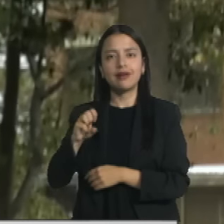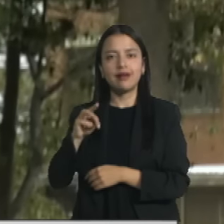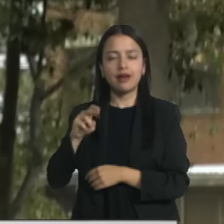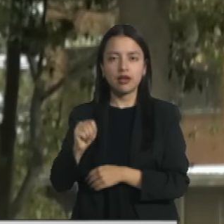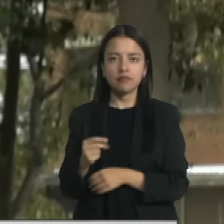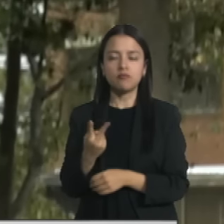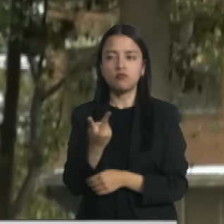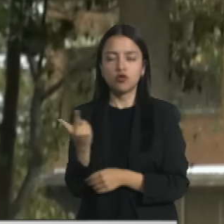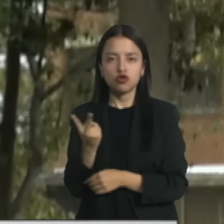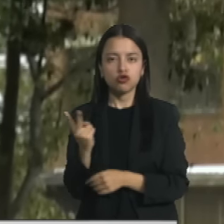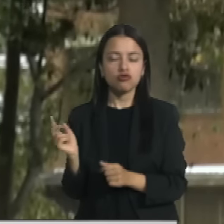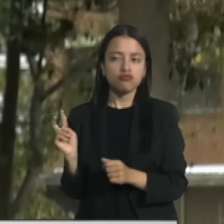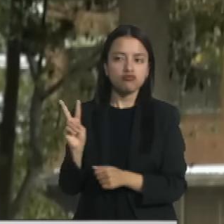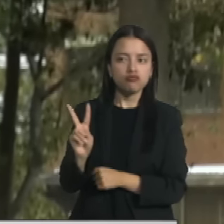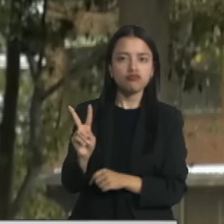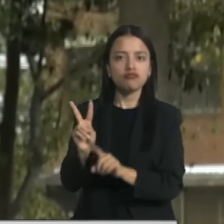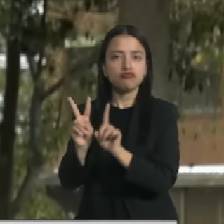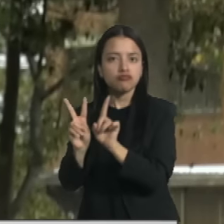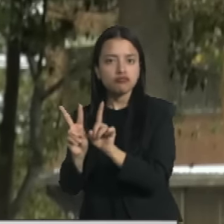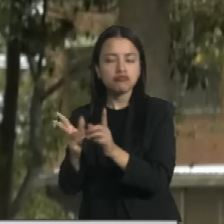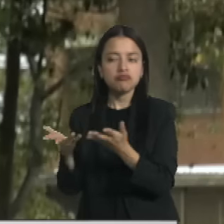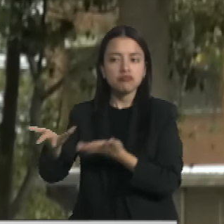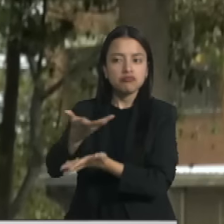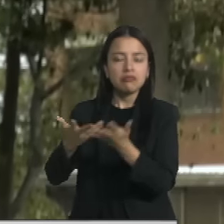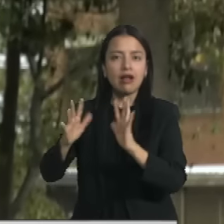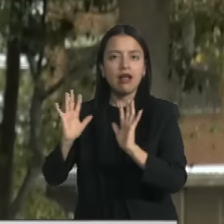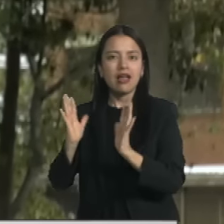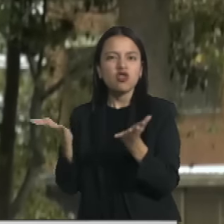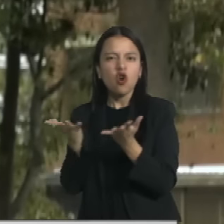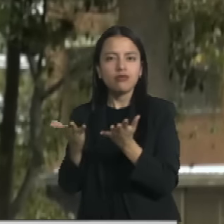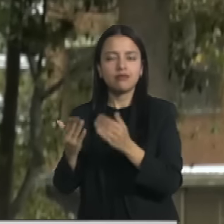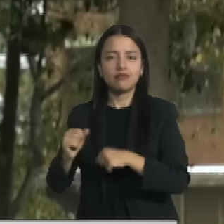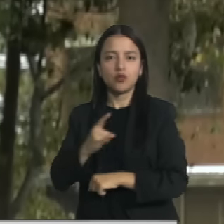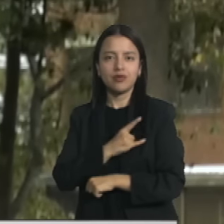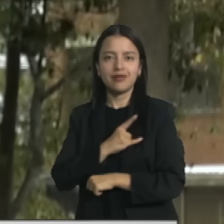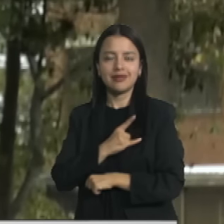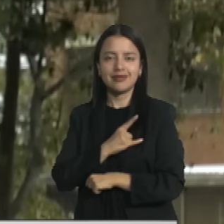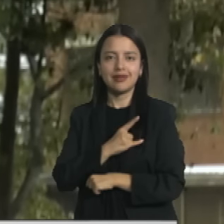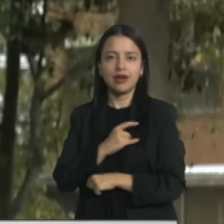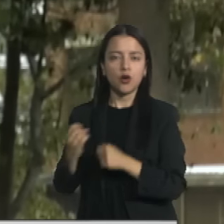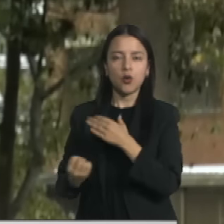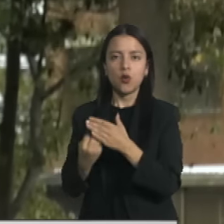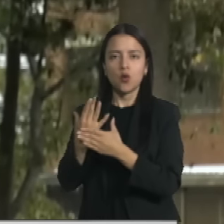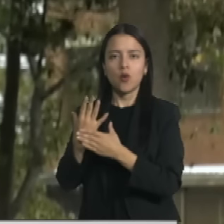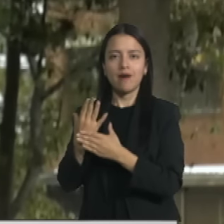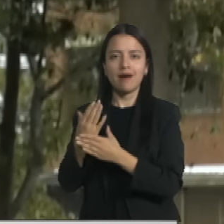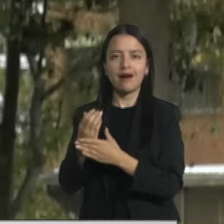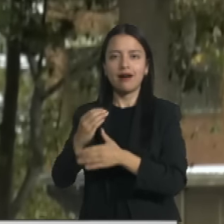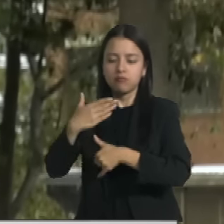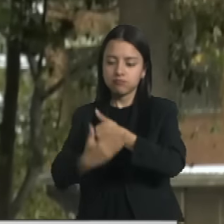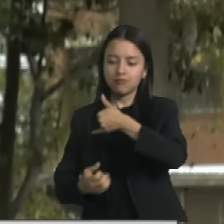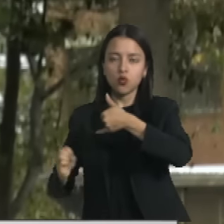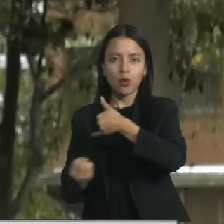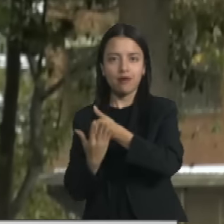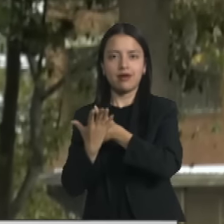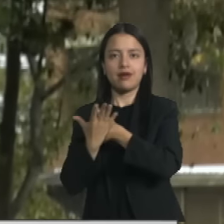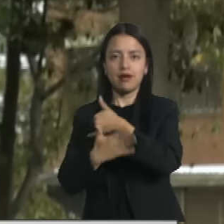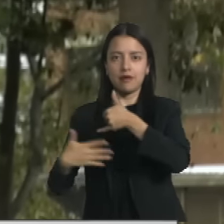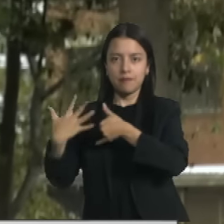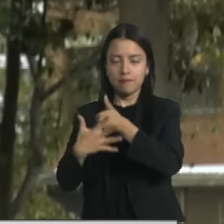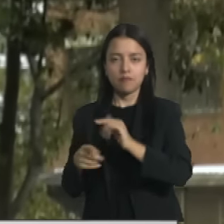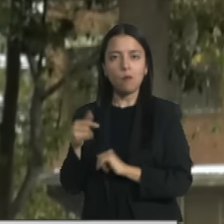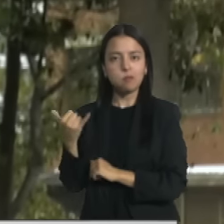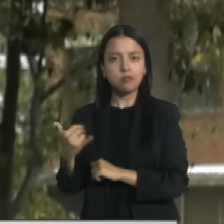William René Salamanca. Un evento que se lleva a cabo en la Universidad Militar Nueva Granada, en el norte de Bogotá. Pues hace pocos minutos